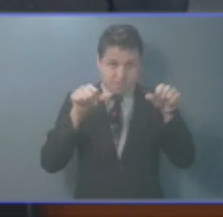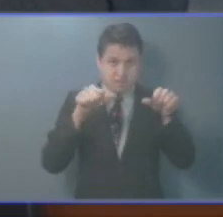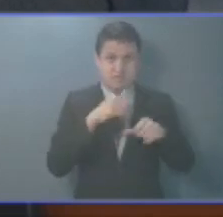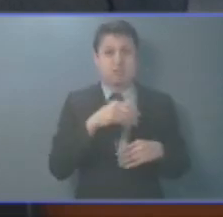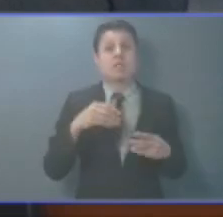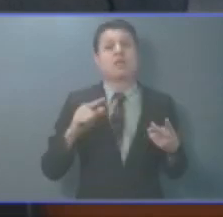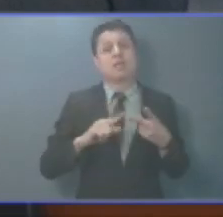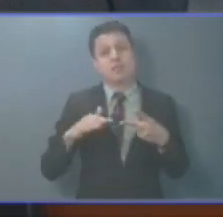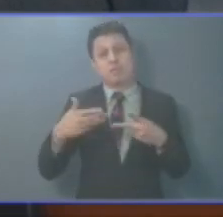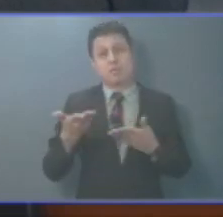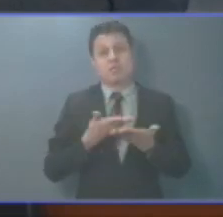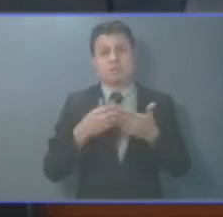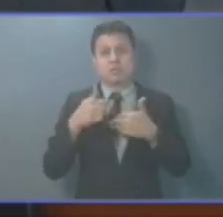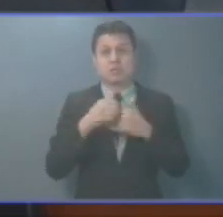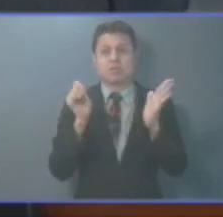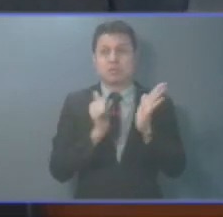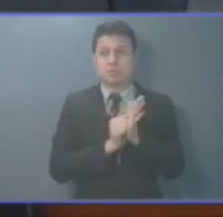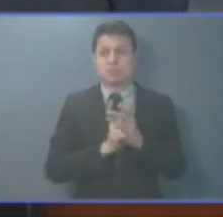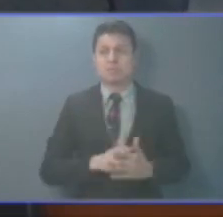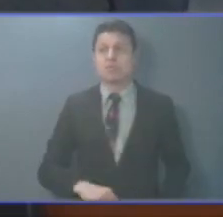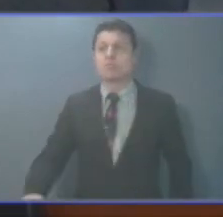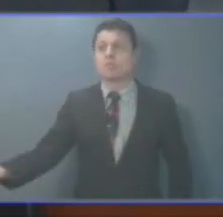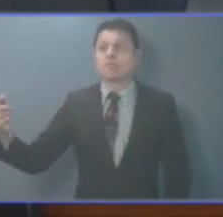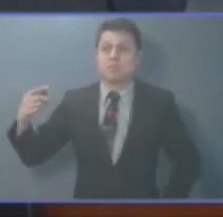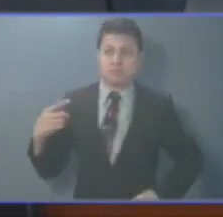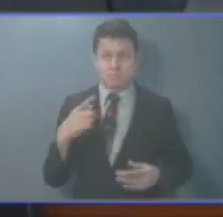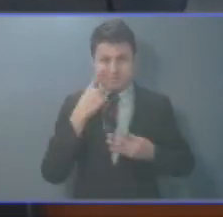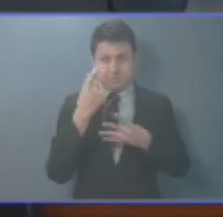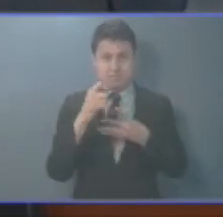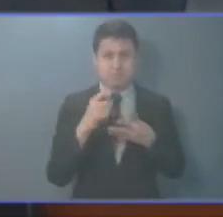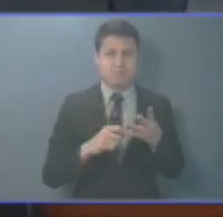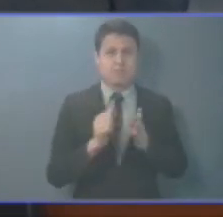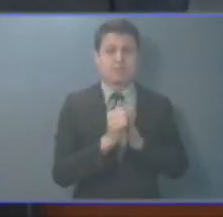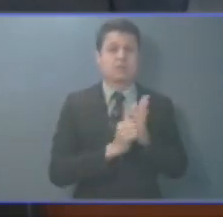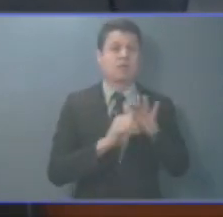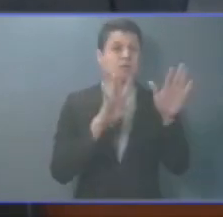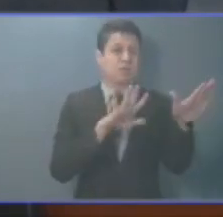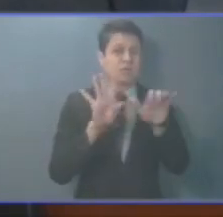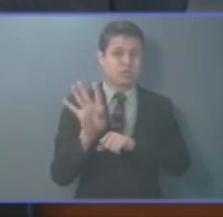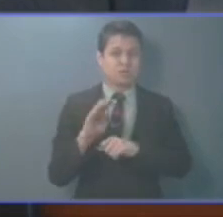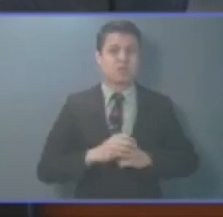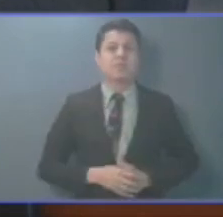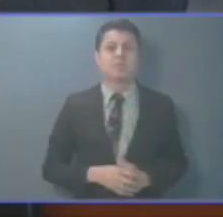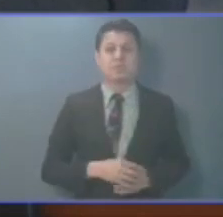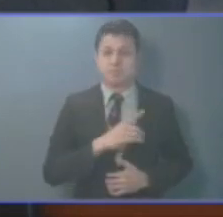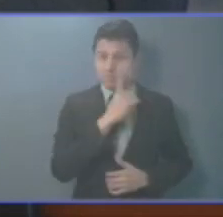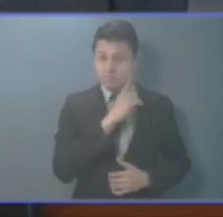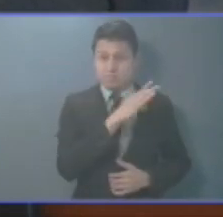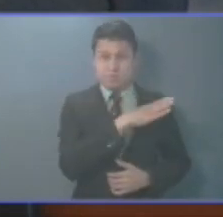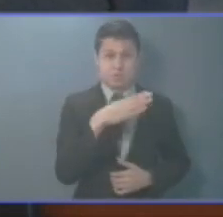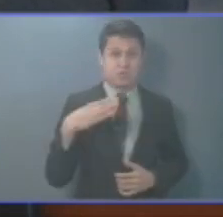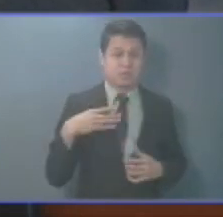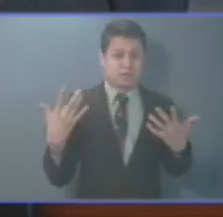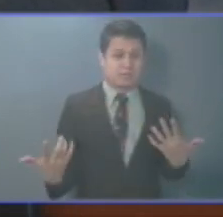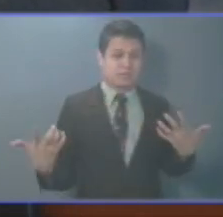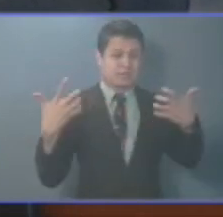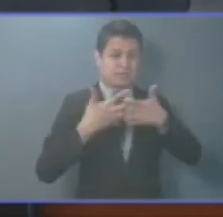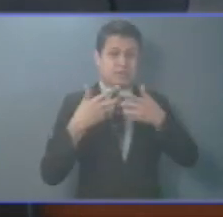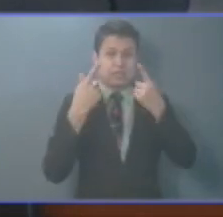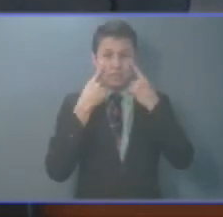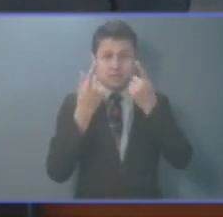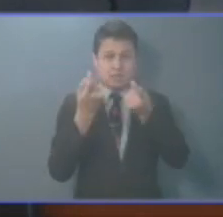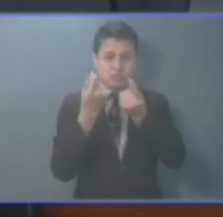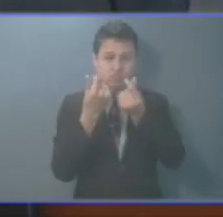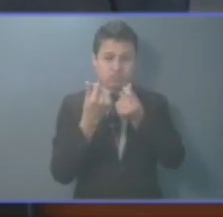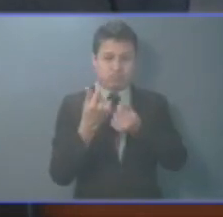de la Asamblea Legislativa. Fiscalización. Artículo 14. El CONAIPD estará sujeto a la fiscalización